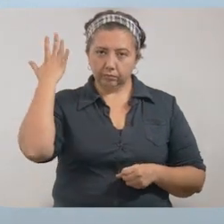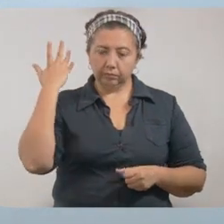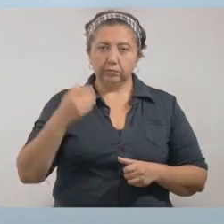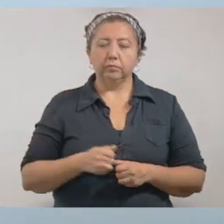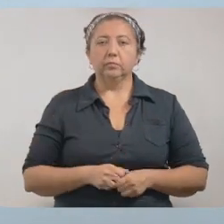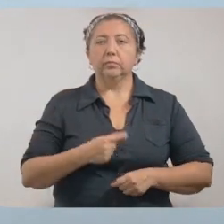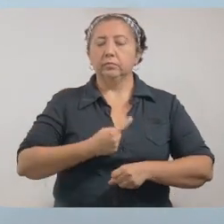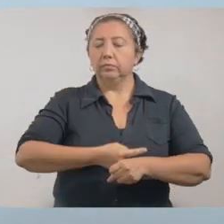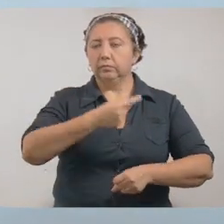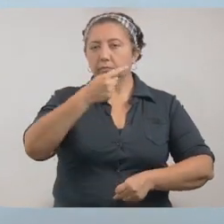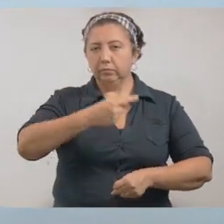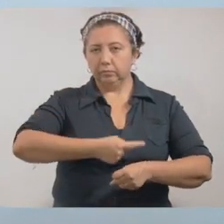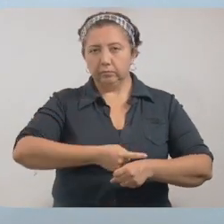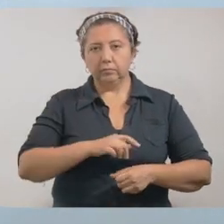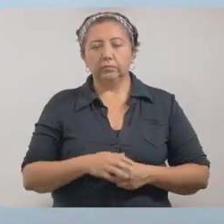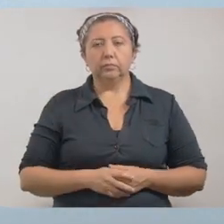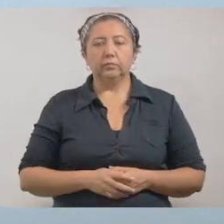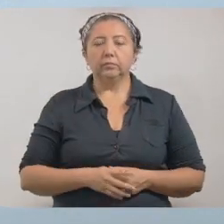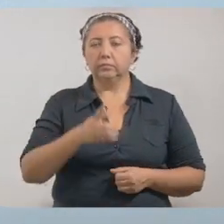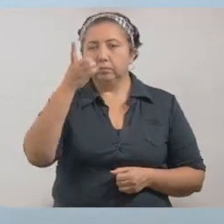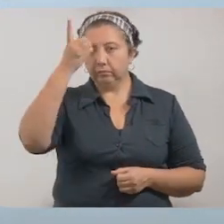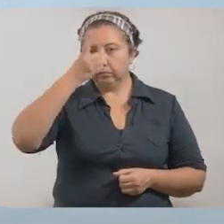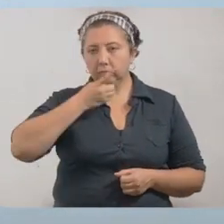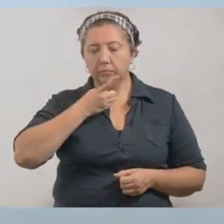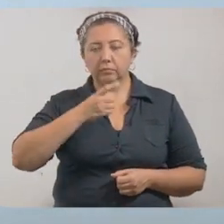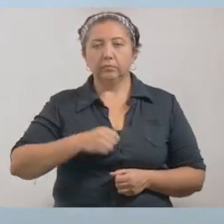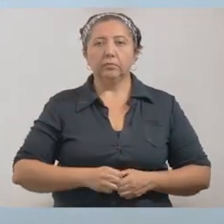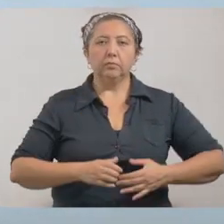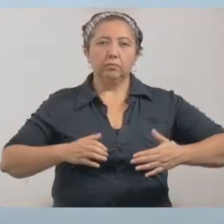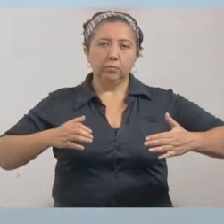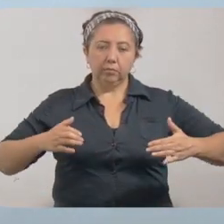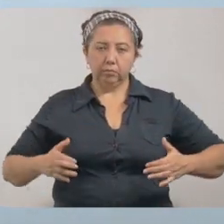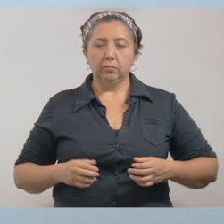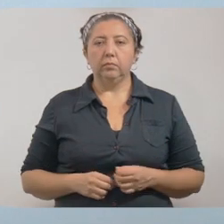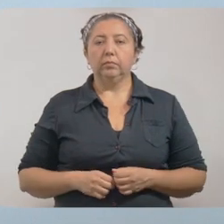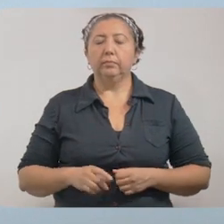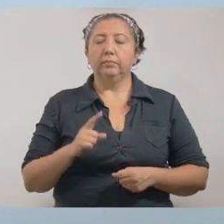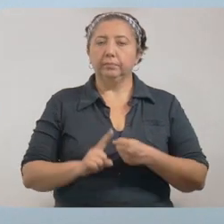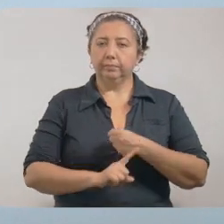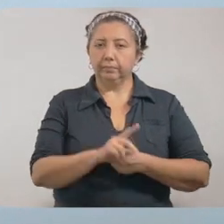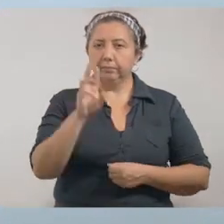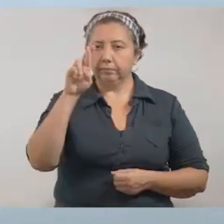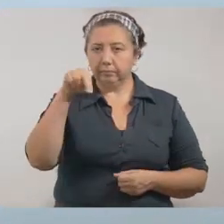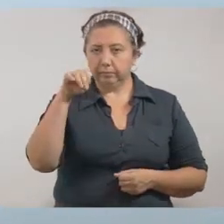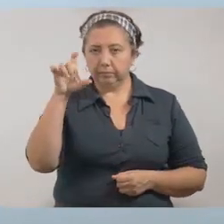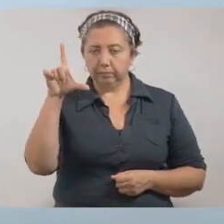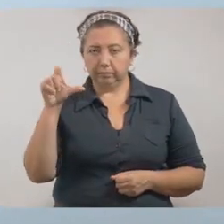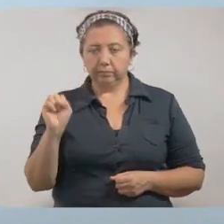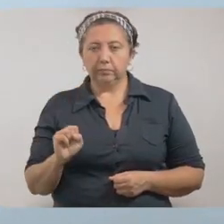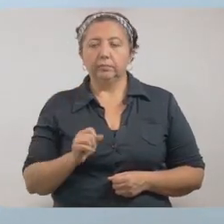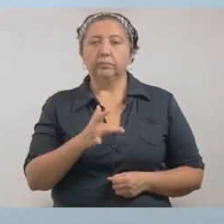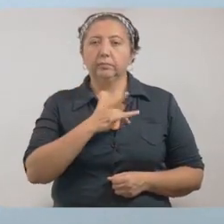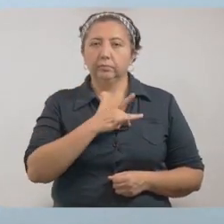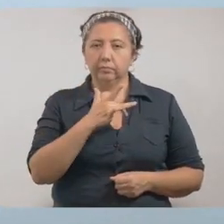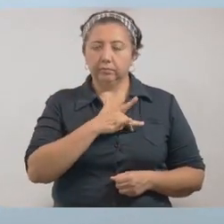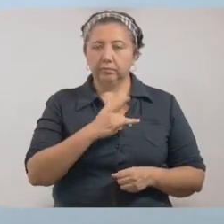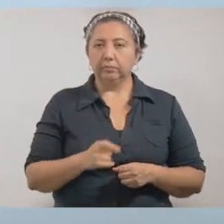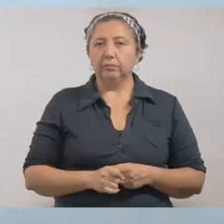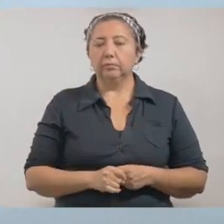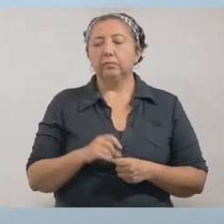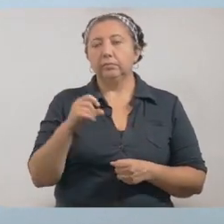fueron hipertensión arterial sistémica, diabetes mellitus, obesidad, insuficiencia renal crónica, cardiopatías